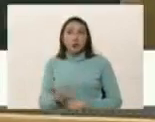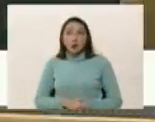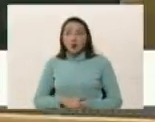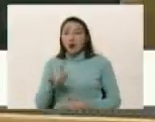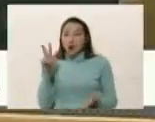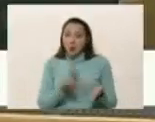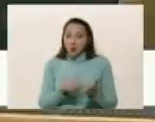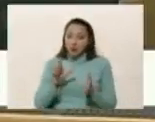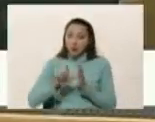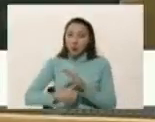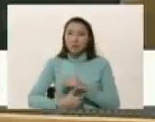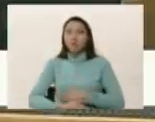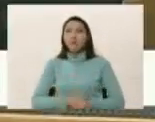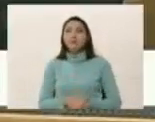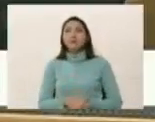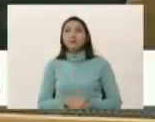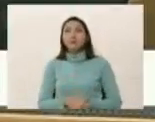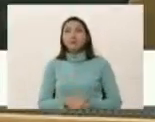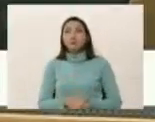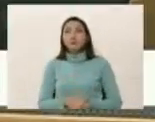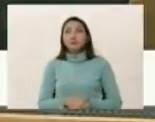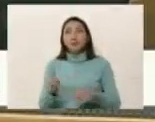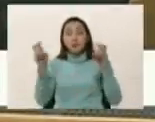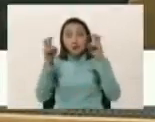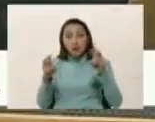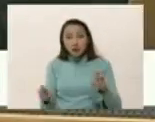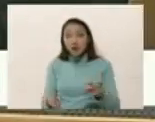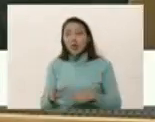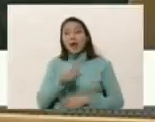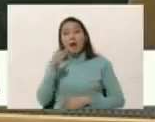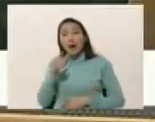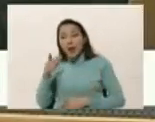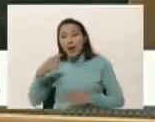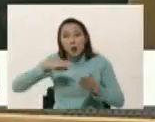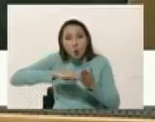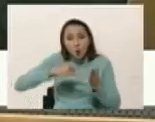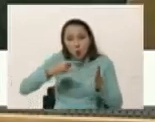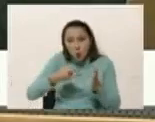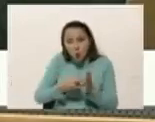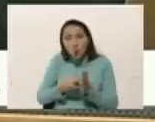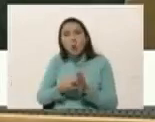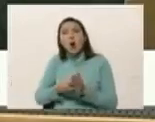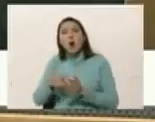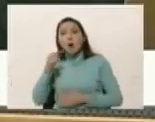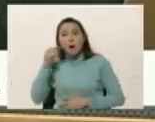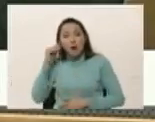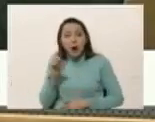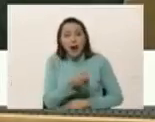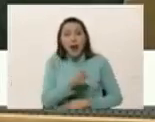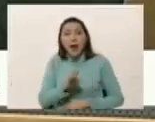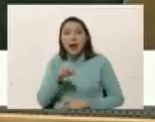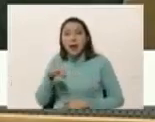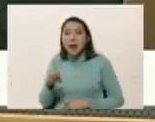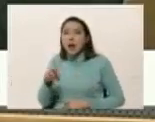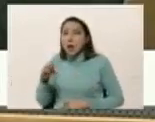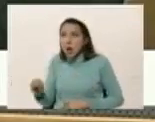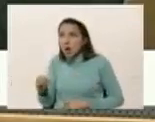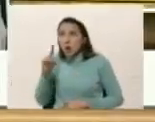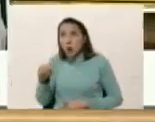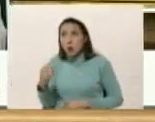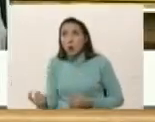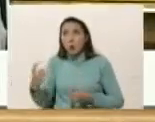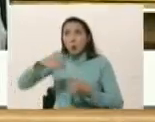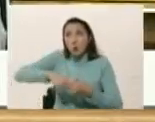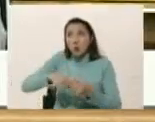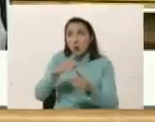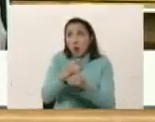siguiente epígrafe definición del lenguaje con enfoque de género inclusivo y no sexista en